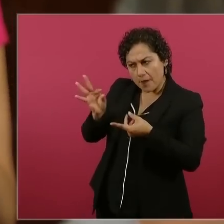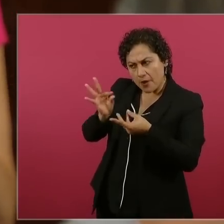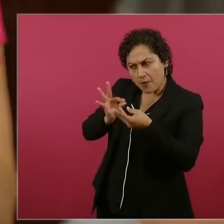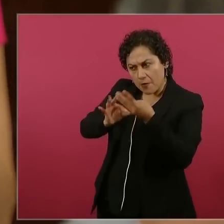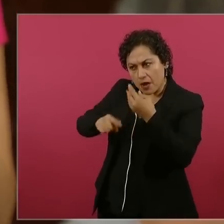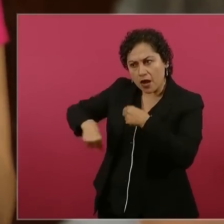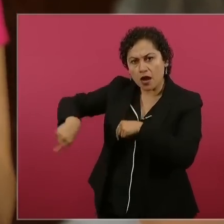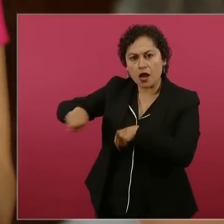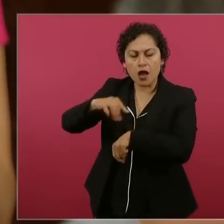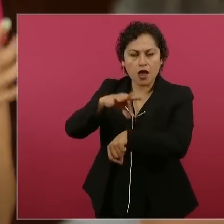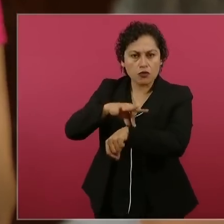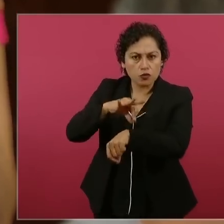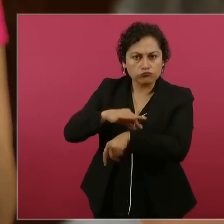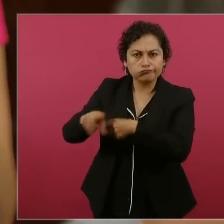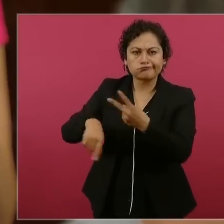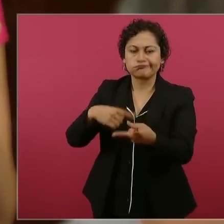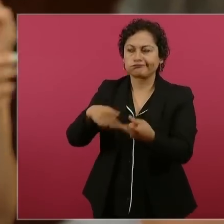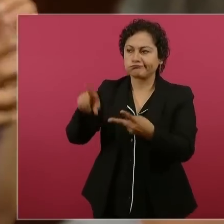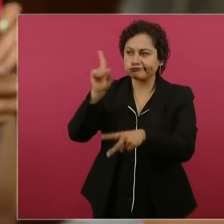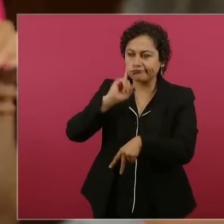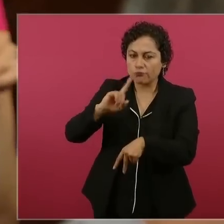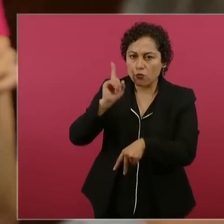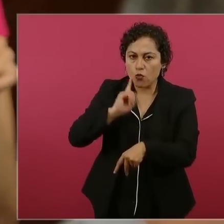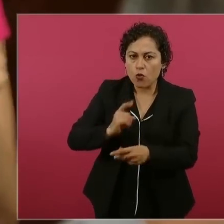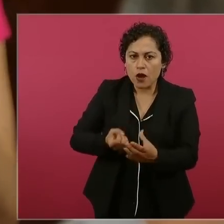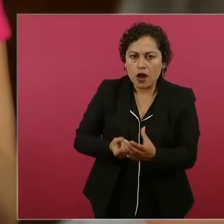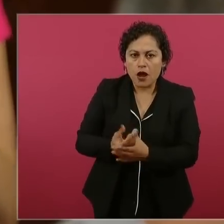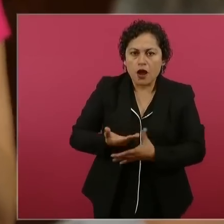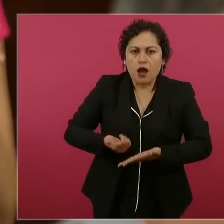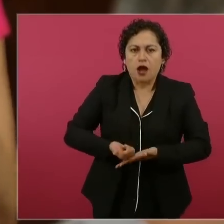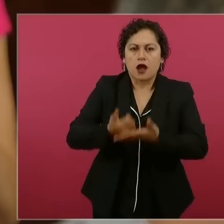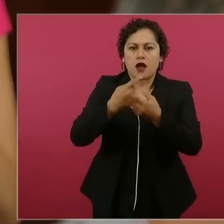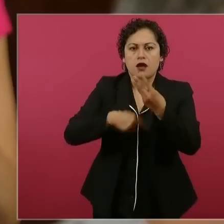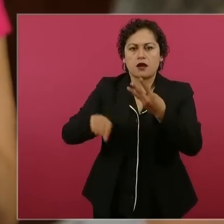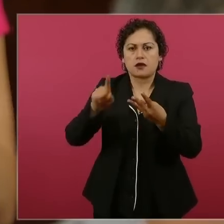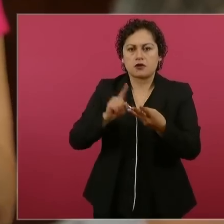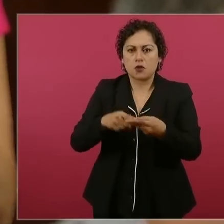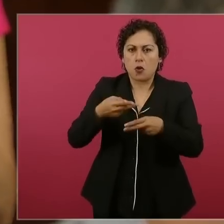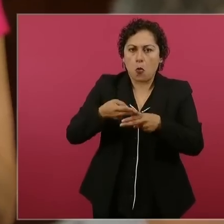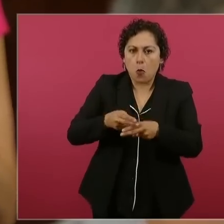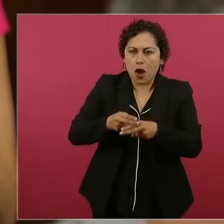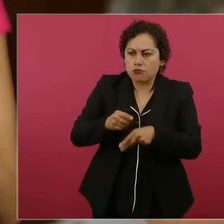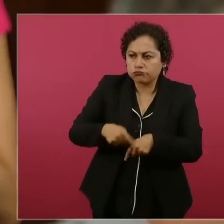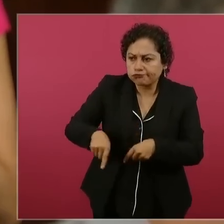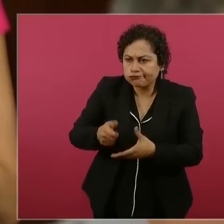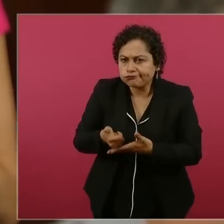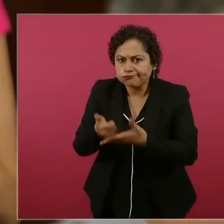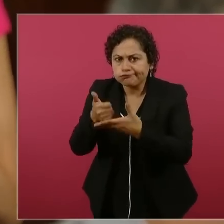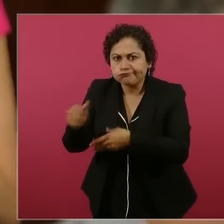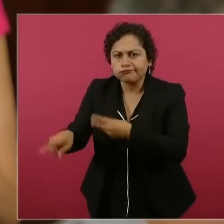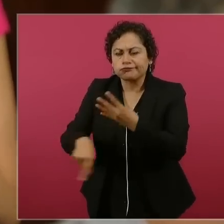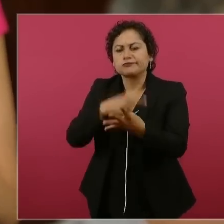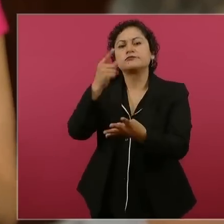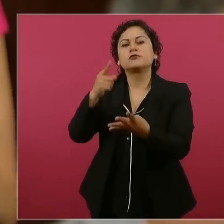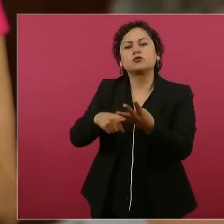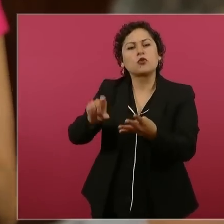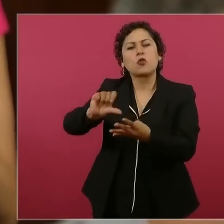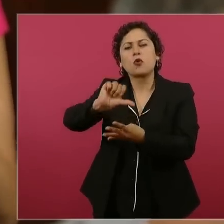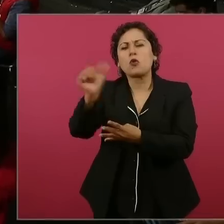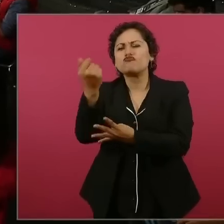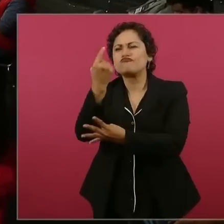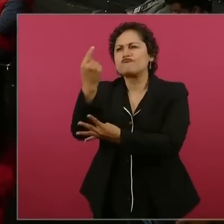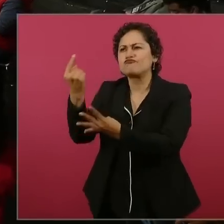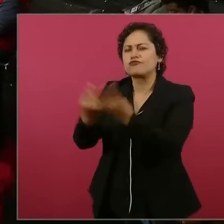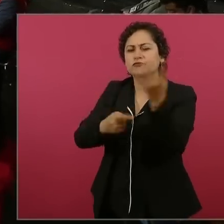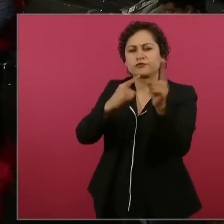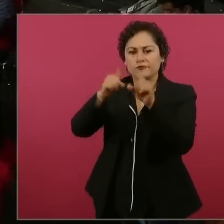médicos tradicionales, parteras, hueseros, hierberos, sanadores y terapeutas especializados en alternativas